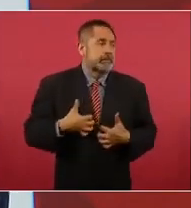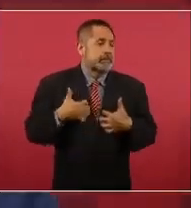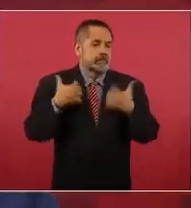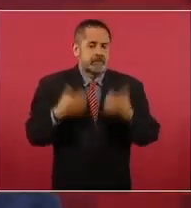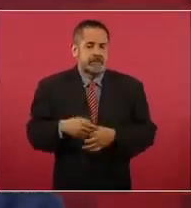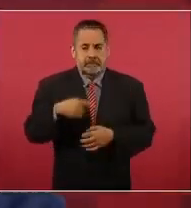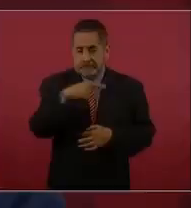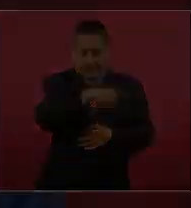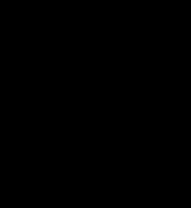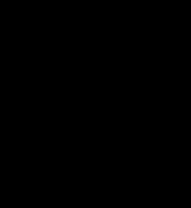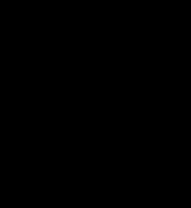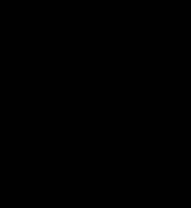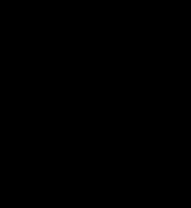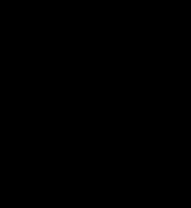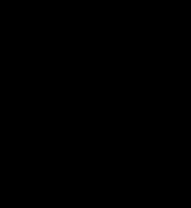es hechura